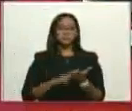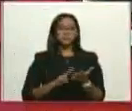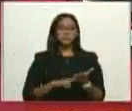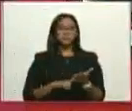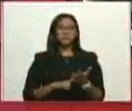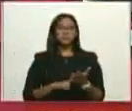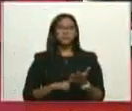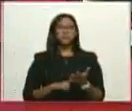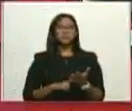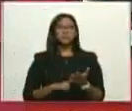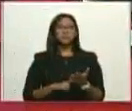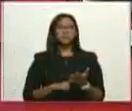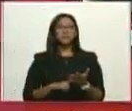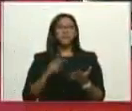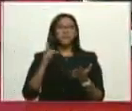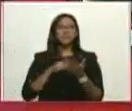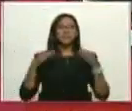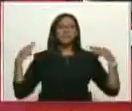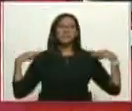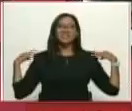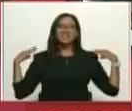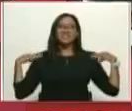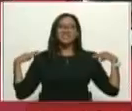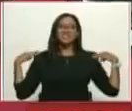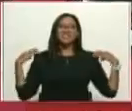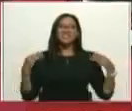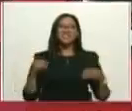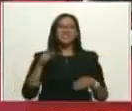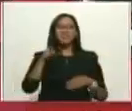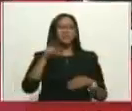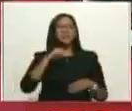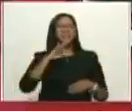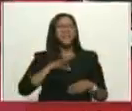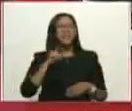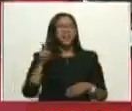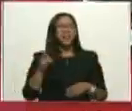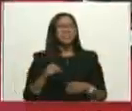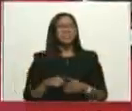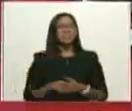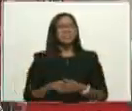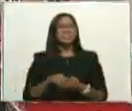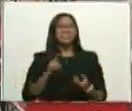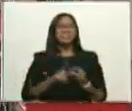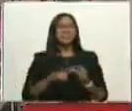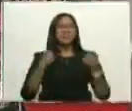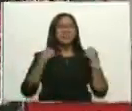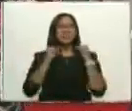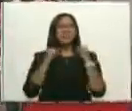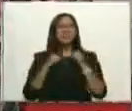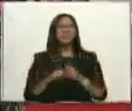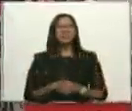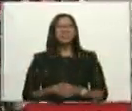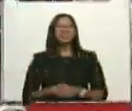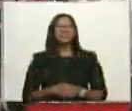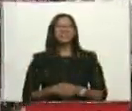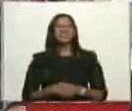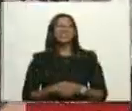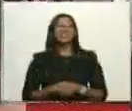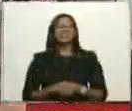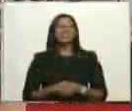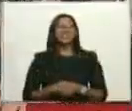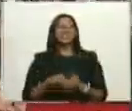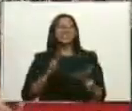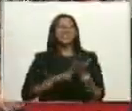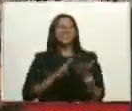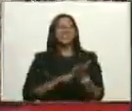¿verdad? Ahí llegó Carmen Meléndez, vale, te acabas de sentar, tú no estabas ahí. Ahí está la esposa Aristóbulo también. ¿Ah? Está la esposa Aristóbulo al lado de ella. Correcto,